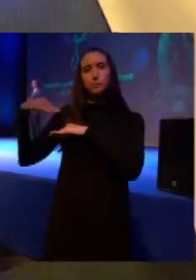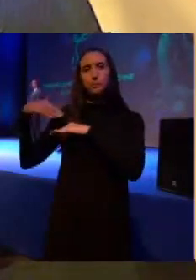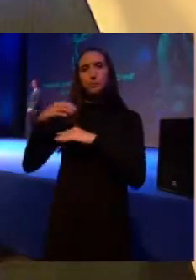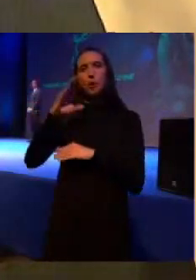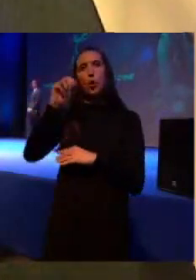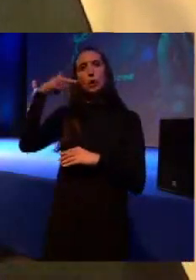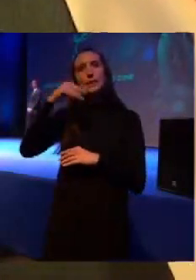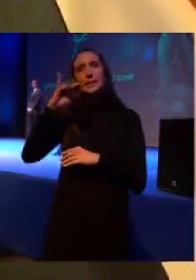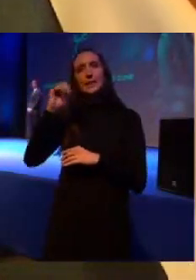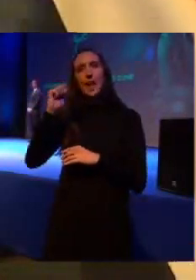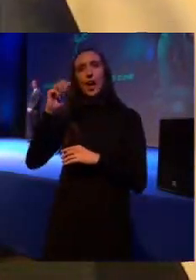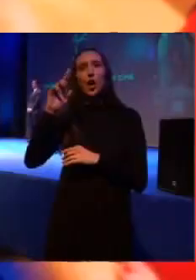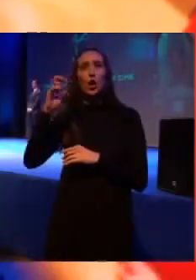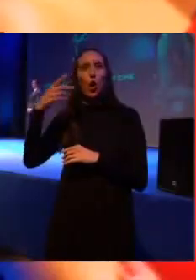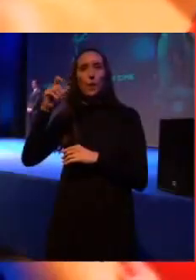Conchita Robles